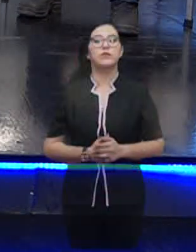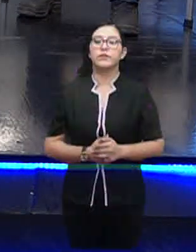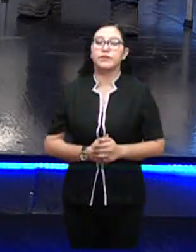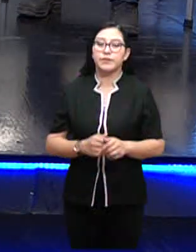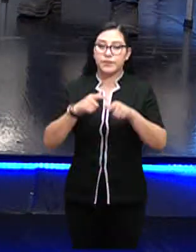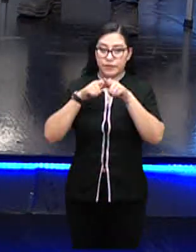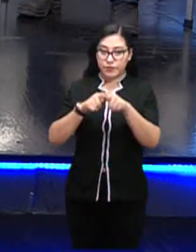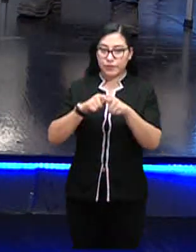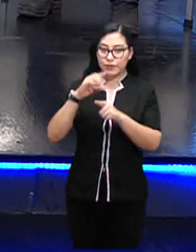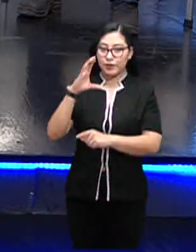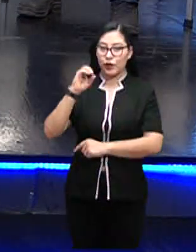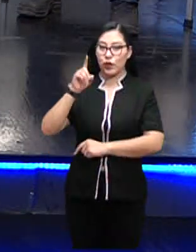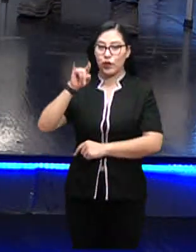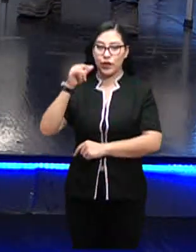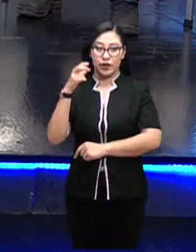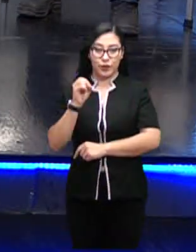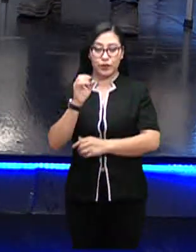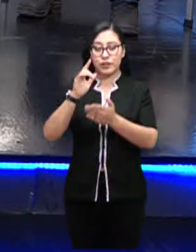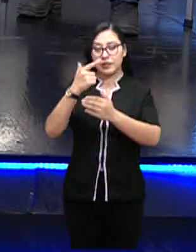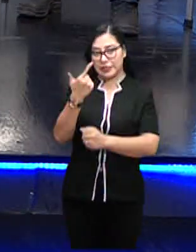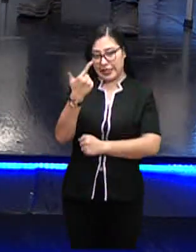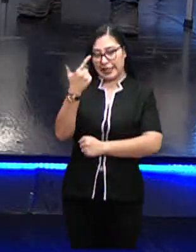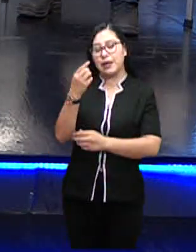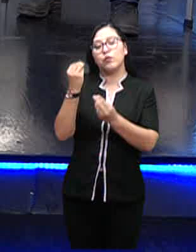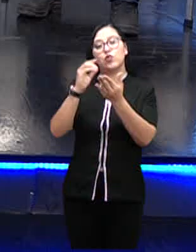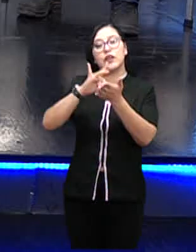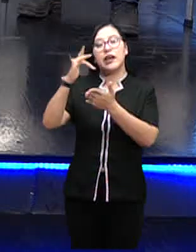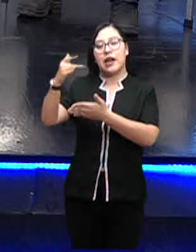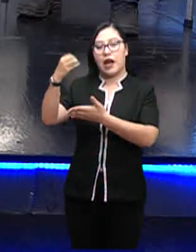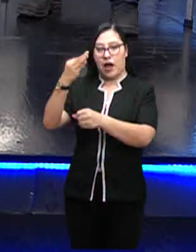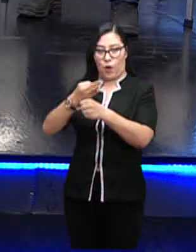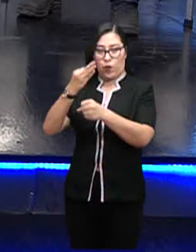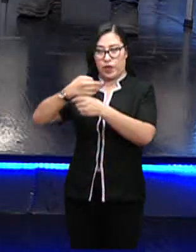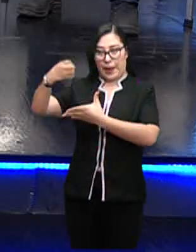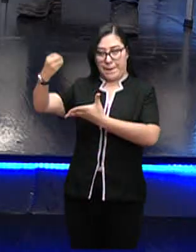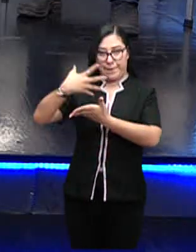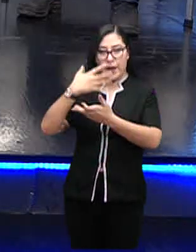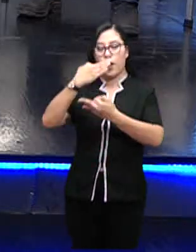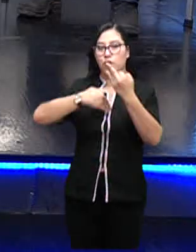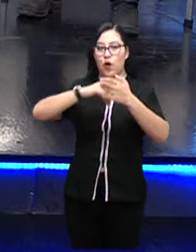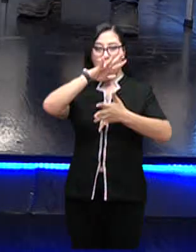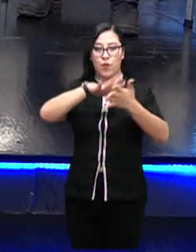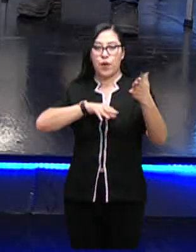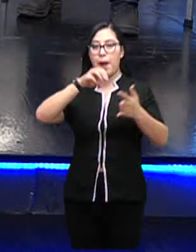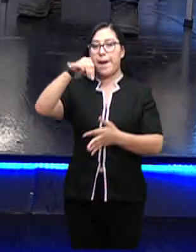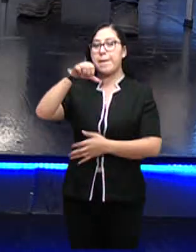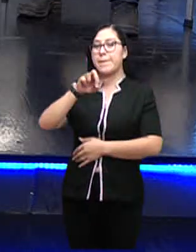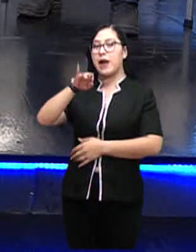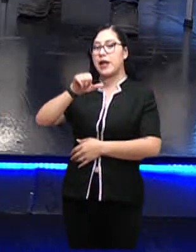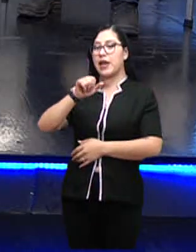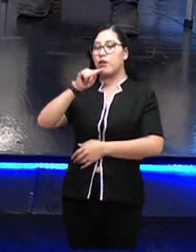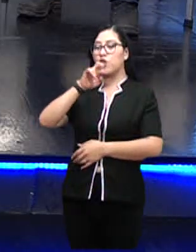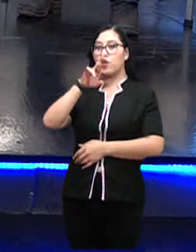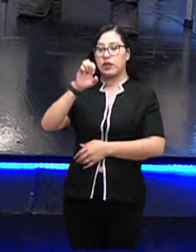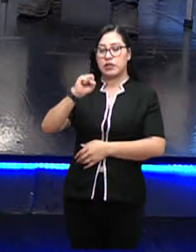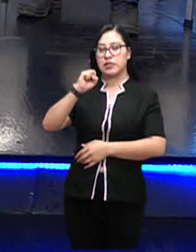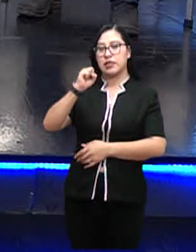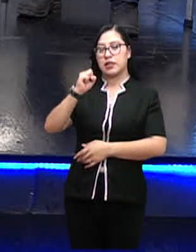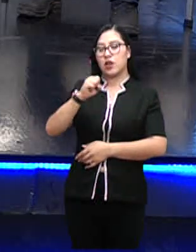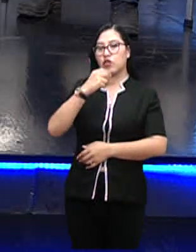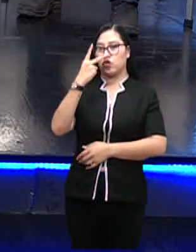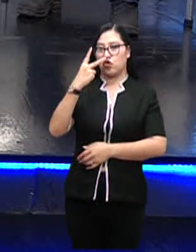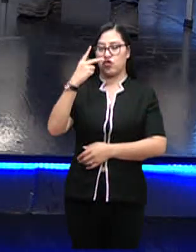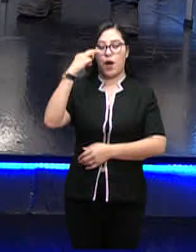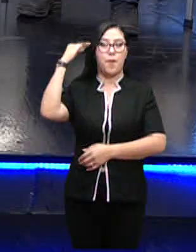Continuamos en Código 7 y qué bueno que se ha comunicado con nosotros. Damos lectura a sus reportes de María Torres de Morales. Dice, bueno, tiene dos reportes